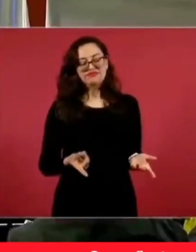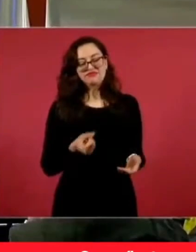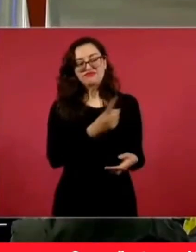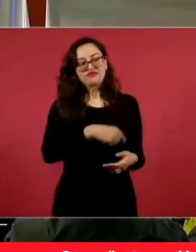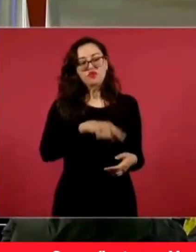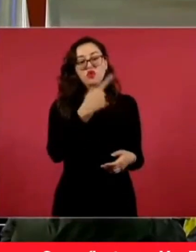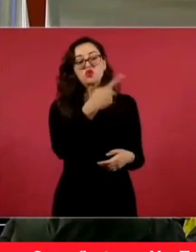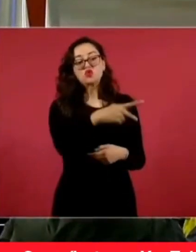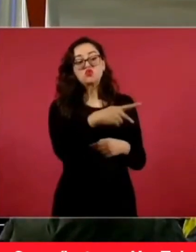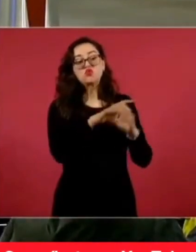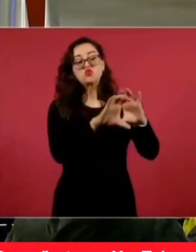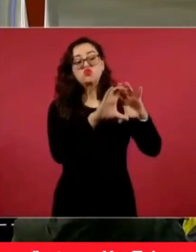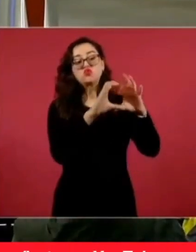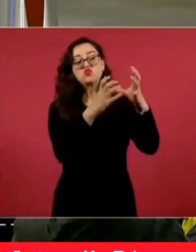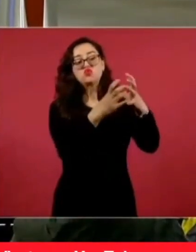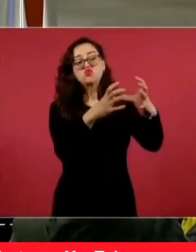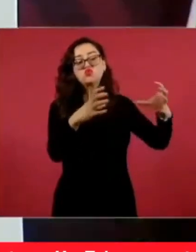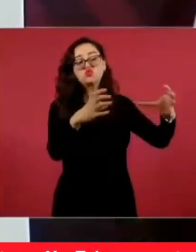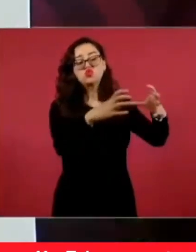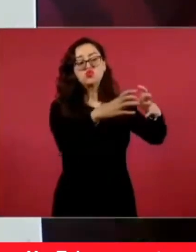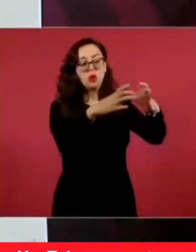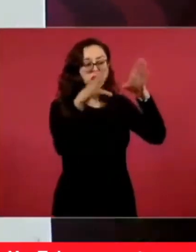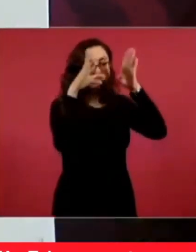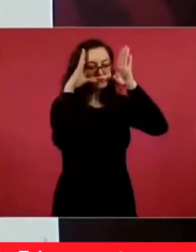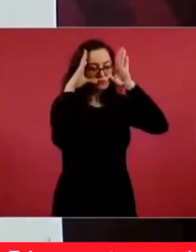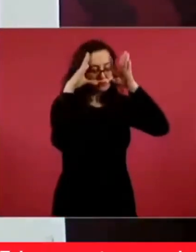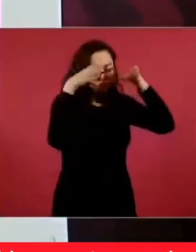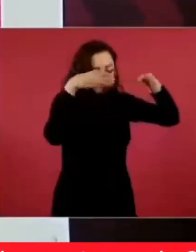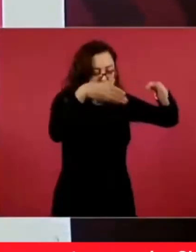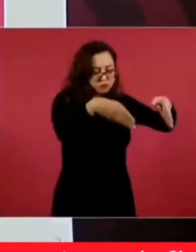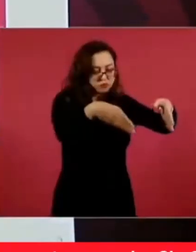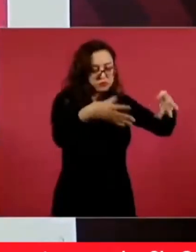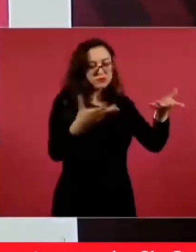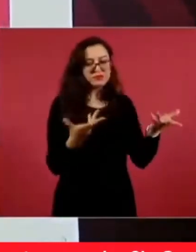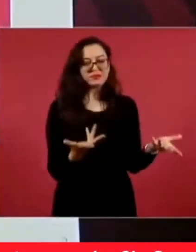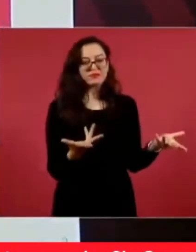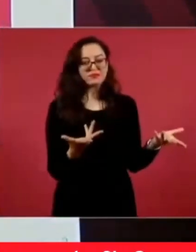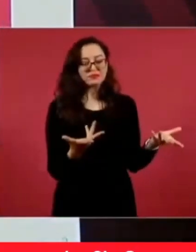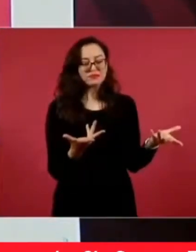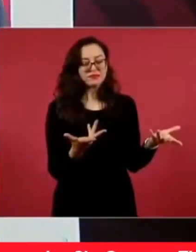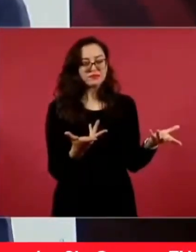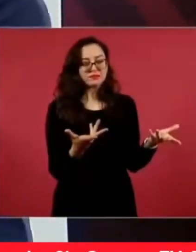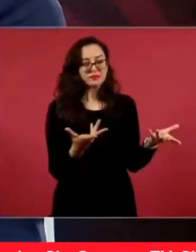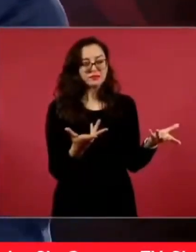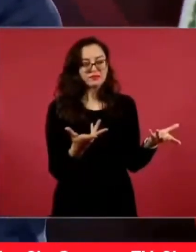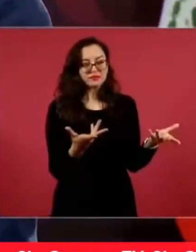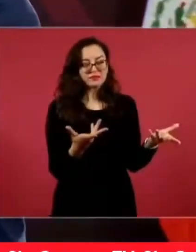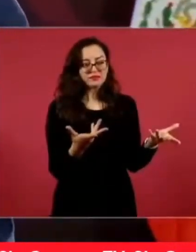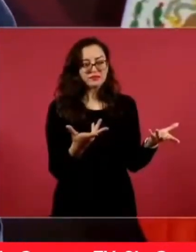burbuja en donde nada más están escuchando